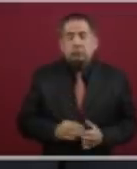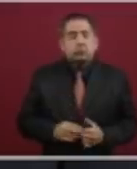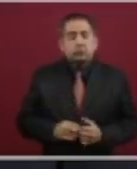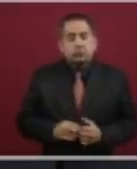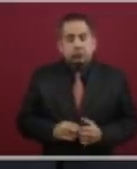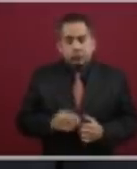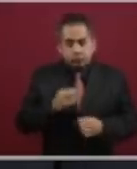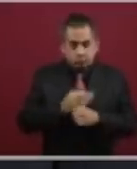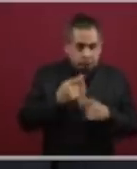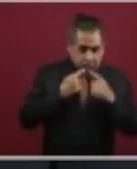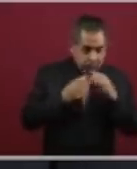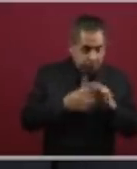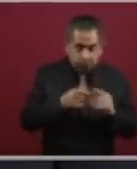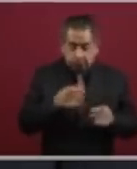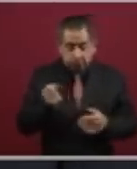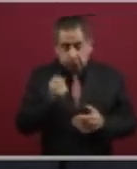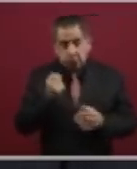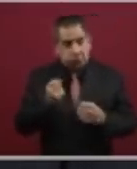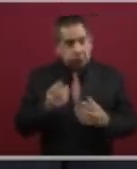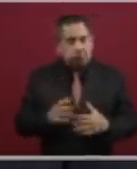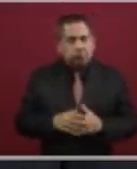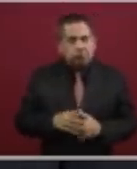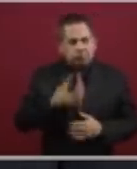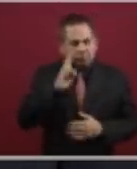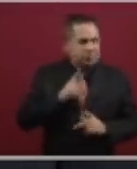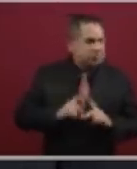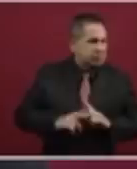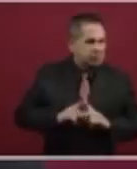en estos menesteres, podemos